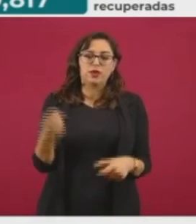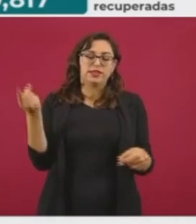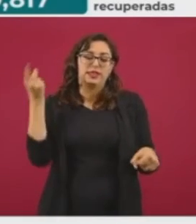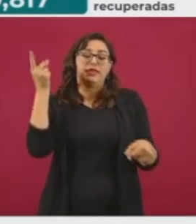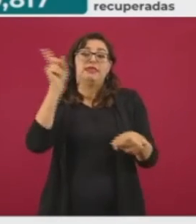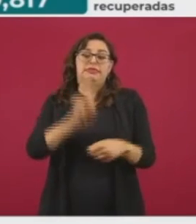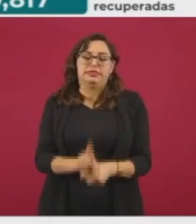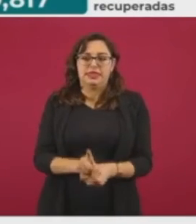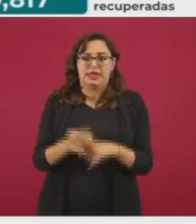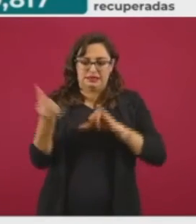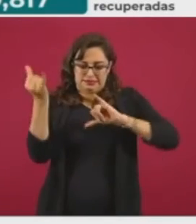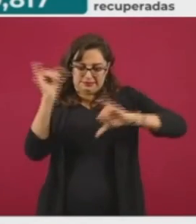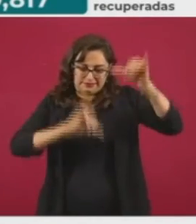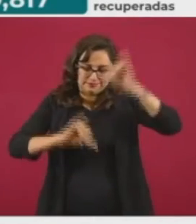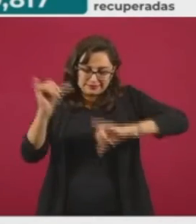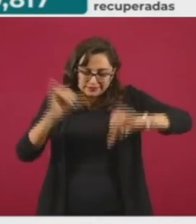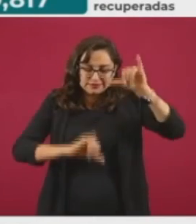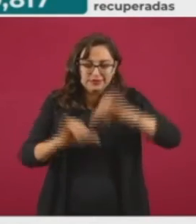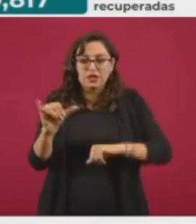Química,